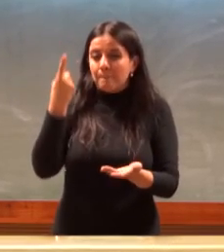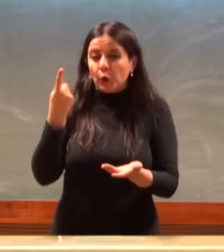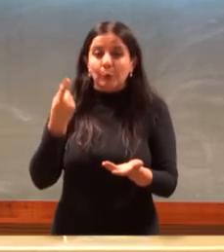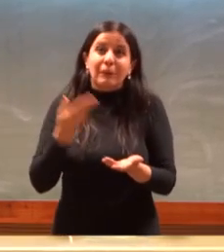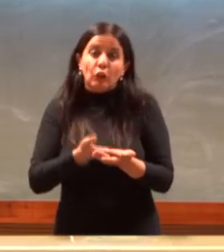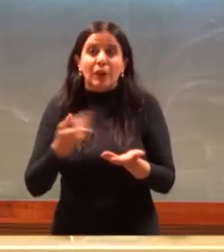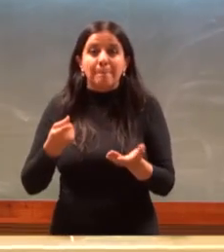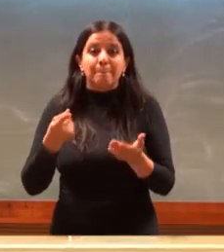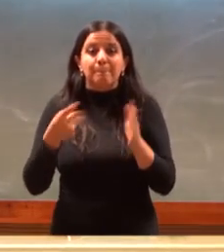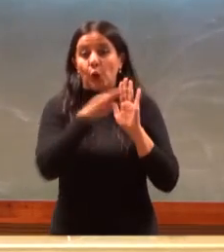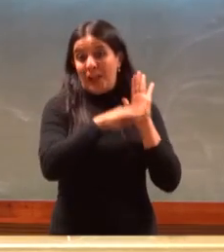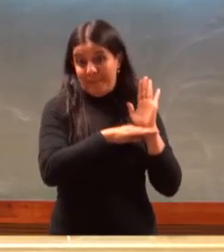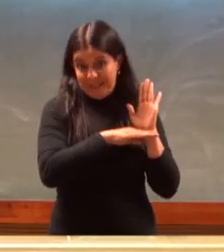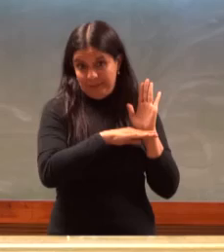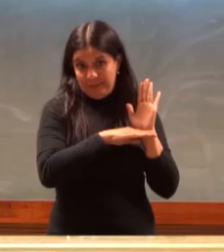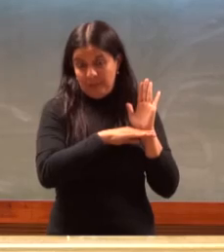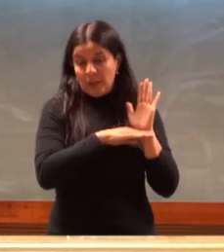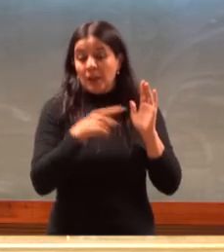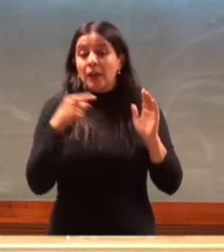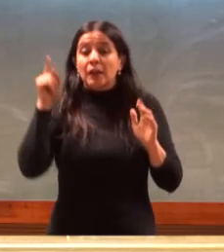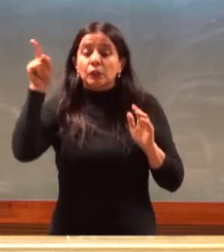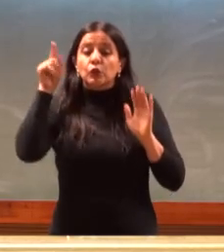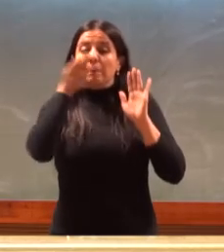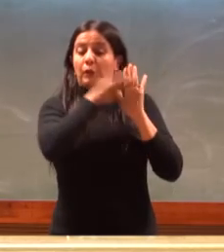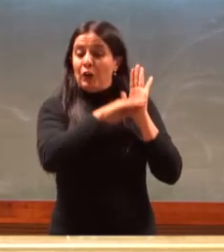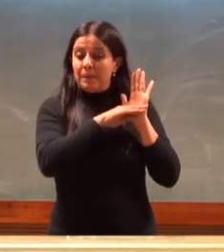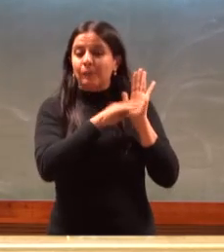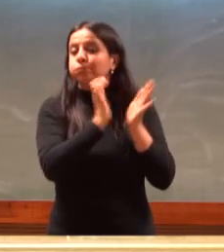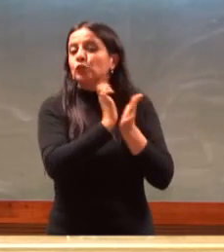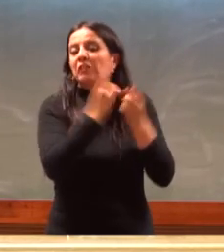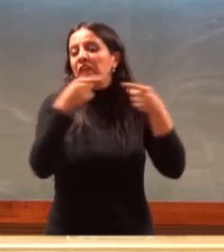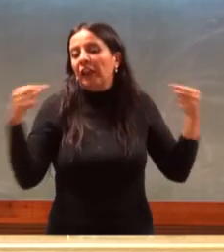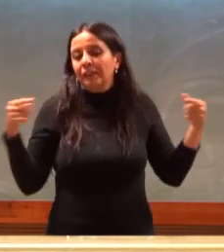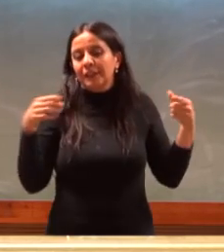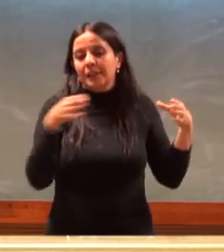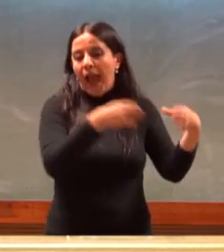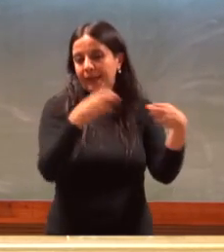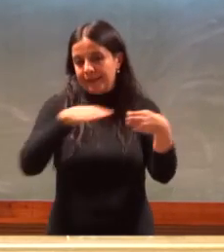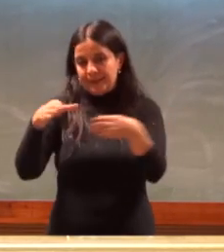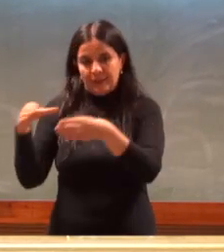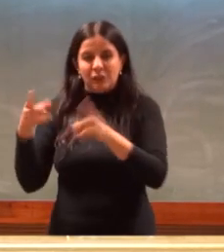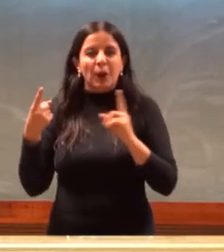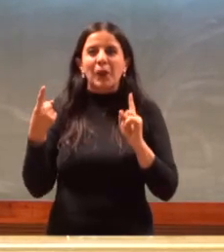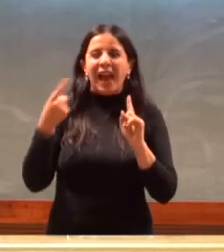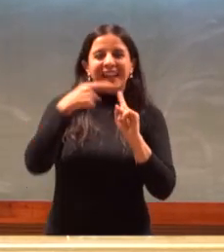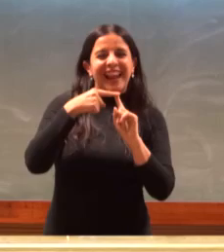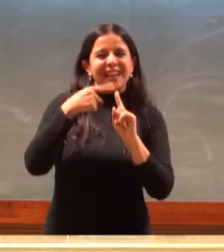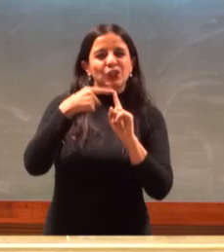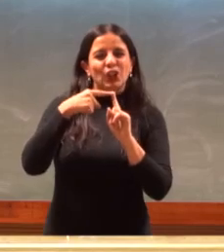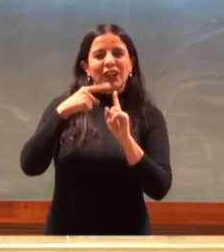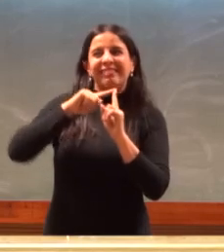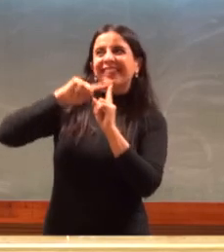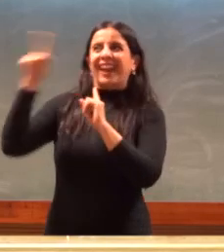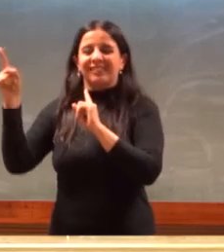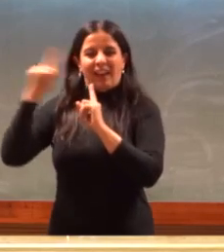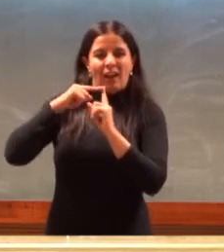programas esos programas se referían a diferentes áreas y por lo tanto había una relación mucho Más directa entre el Ministerio y las